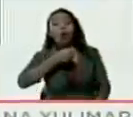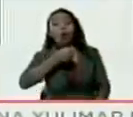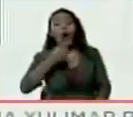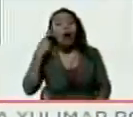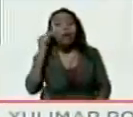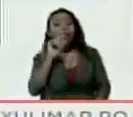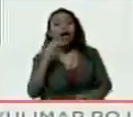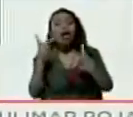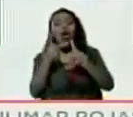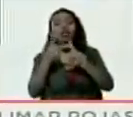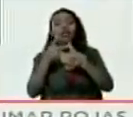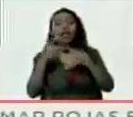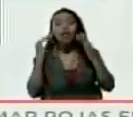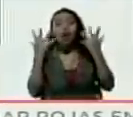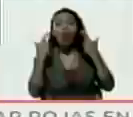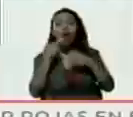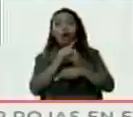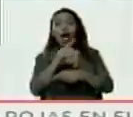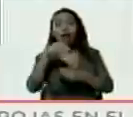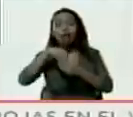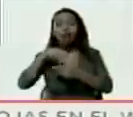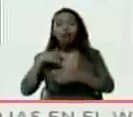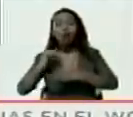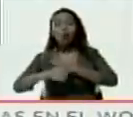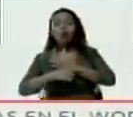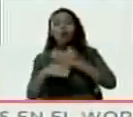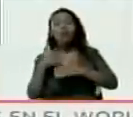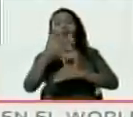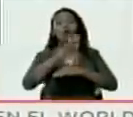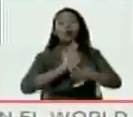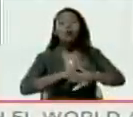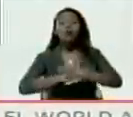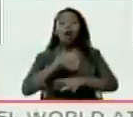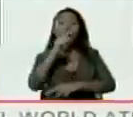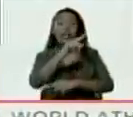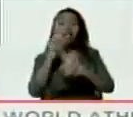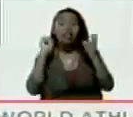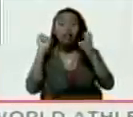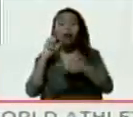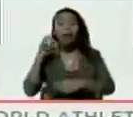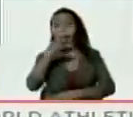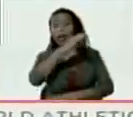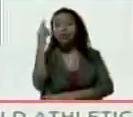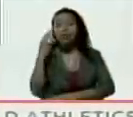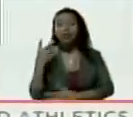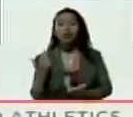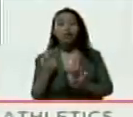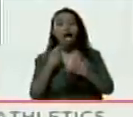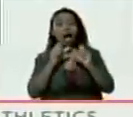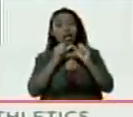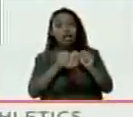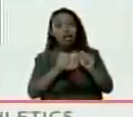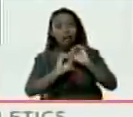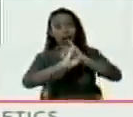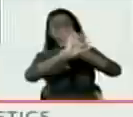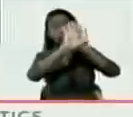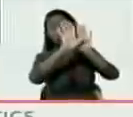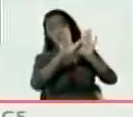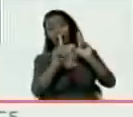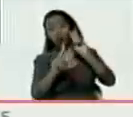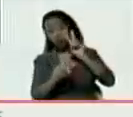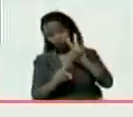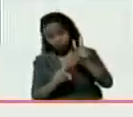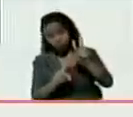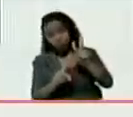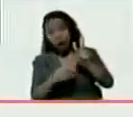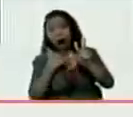donde estaba Guaidó. Después de que ocurrían los hechos en Barquisimeto, ahí queda perfectamente claro que si alguien